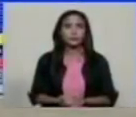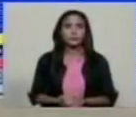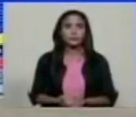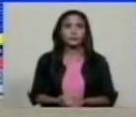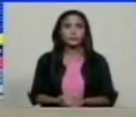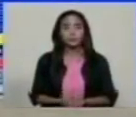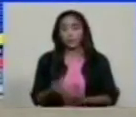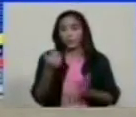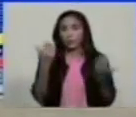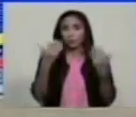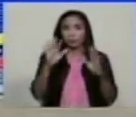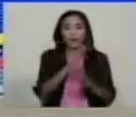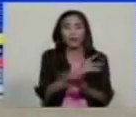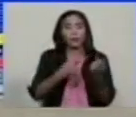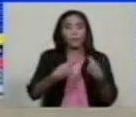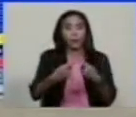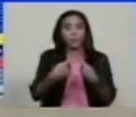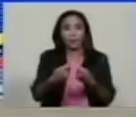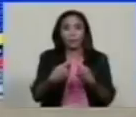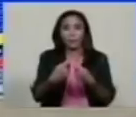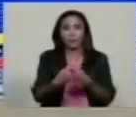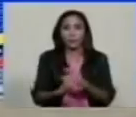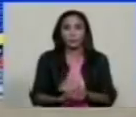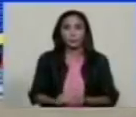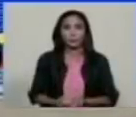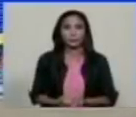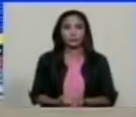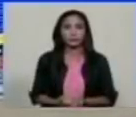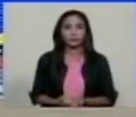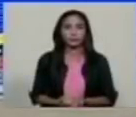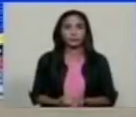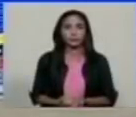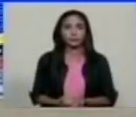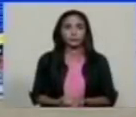hay que invertir, invertir, invertir.